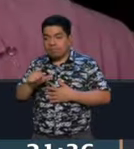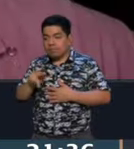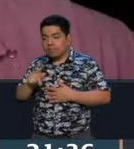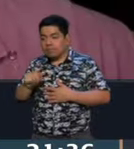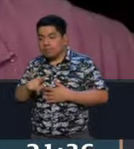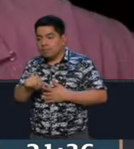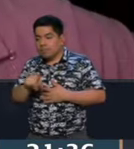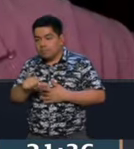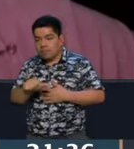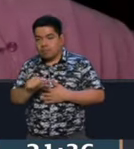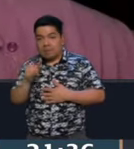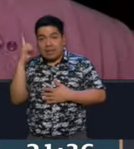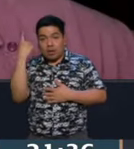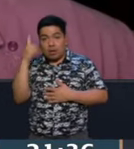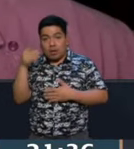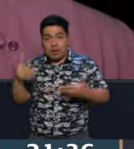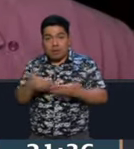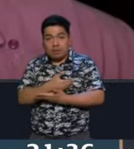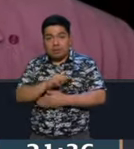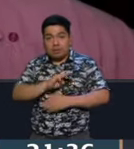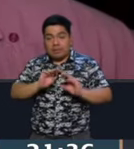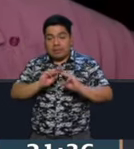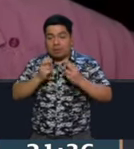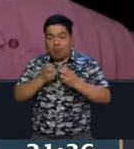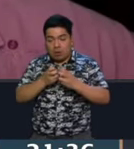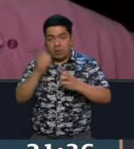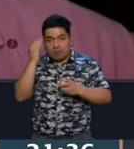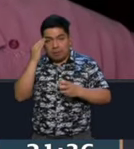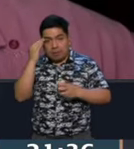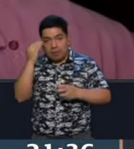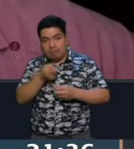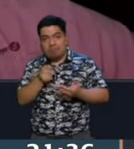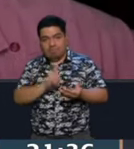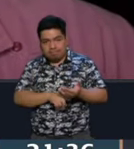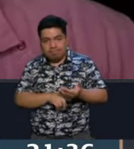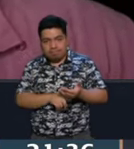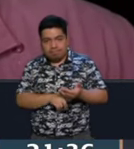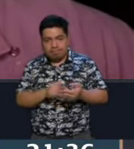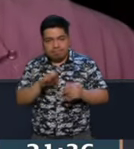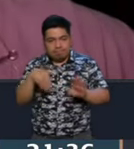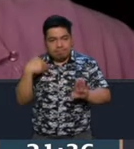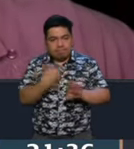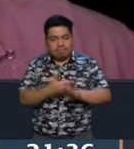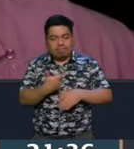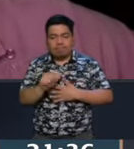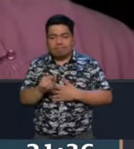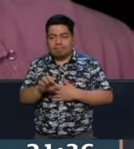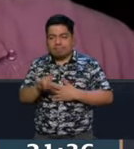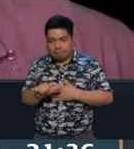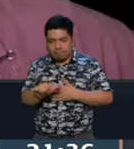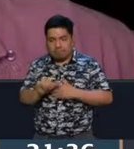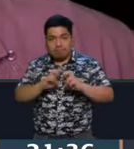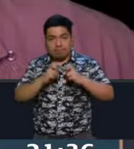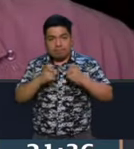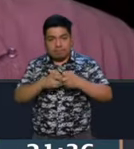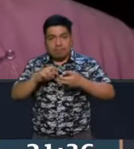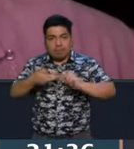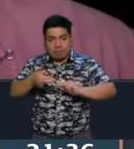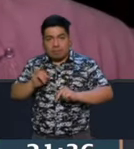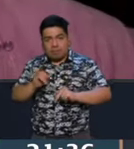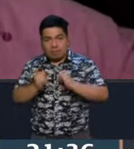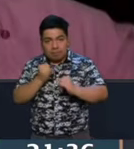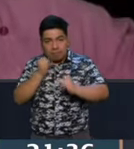un intento de juicio político en contra de la mexicanísima Mónica Palencia, que es nacida en Durango,